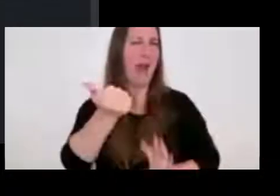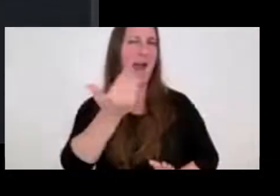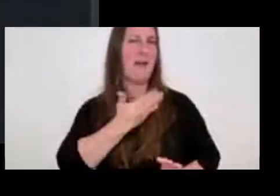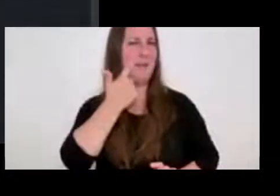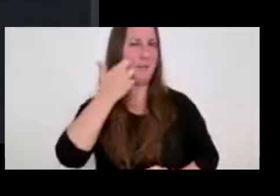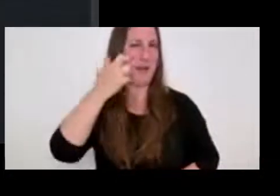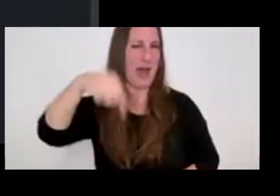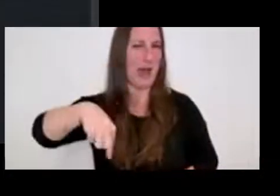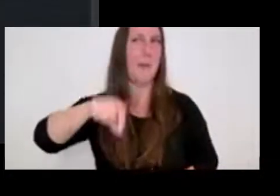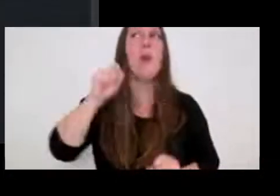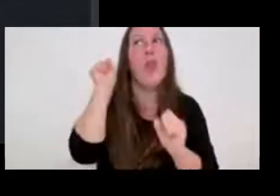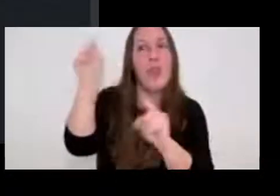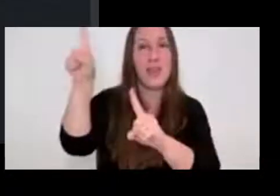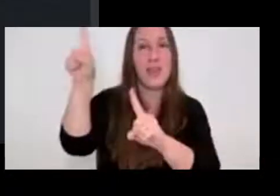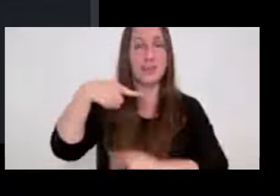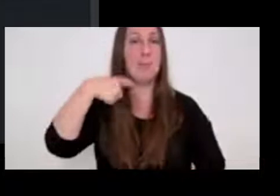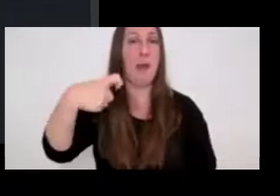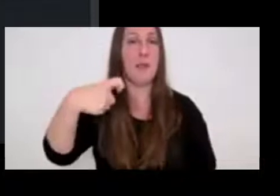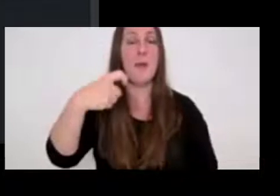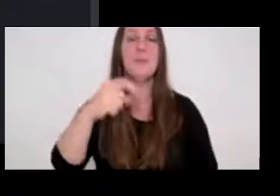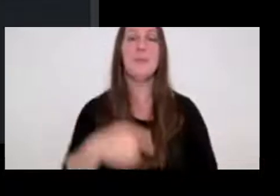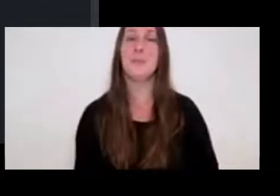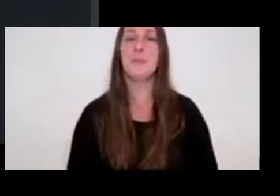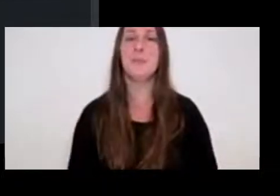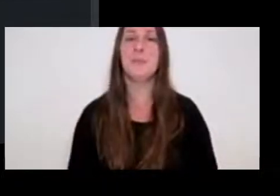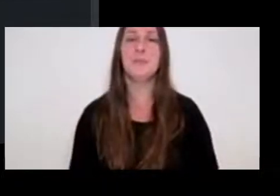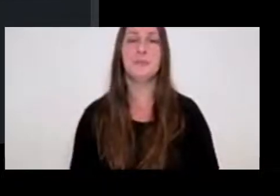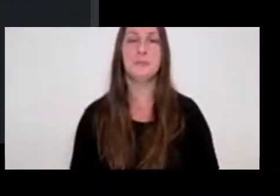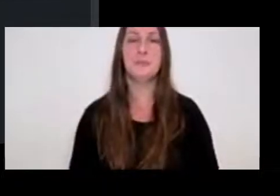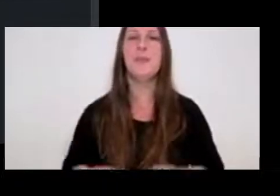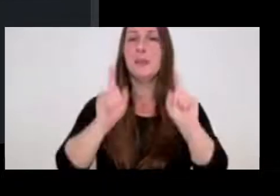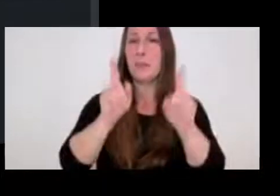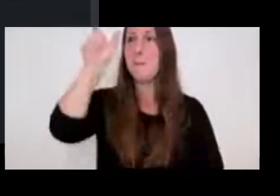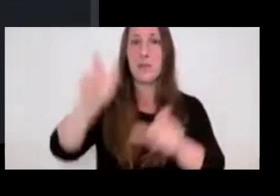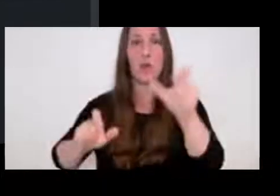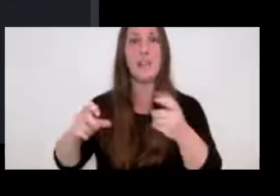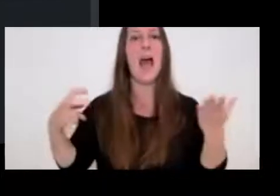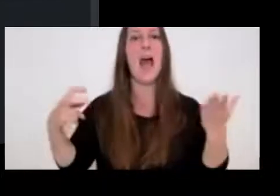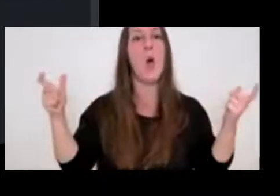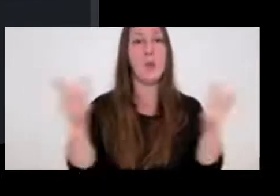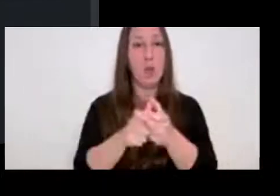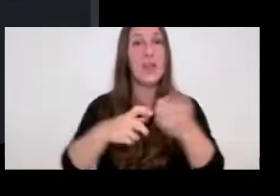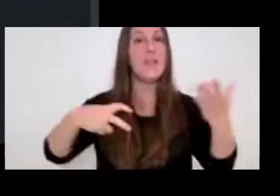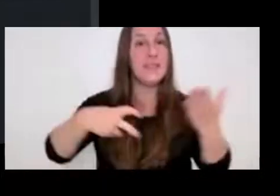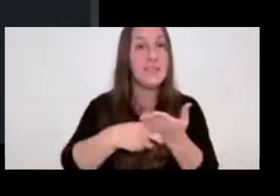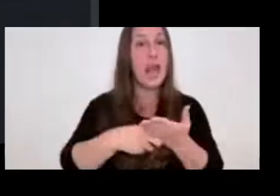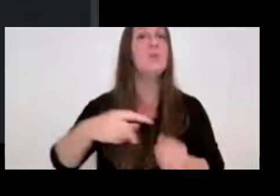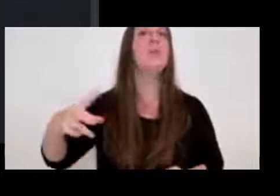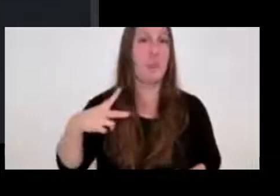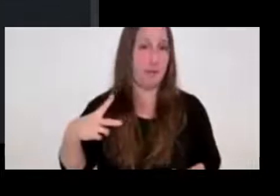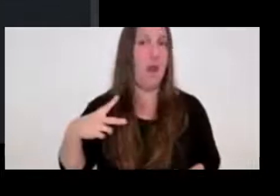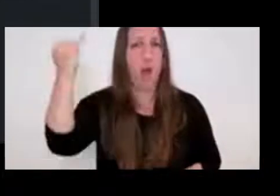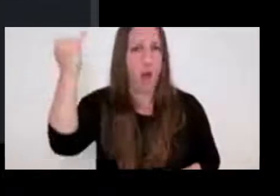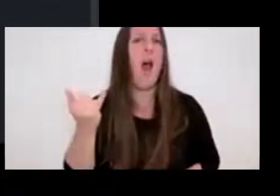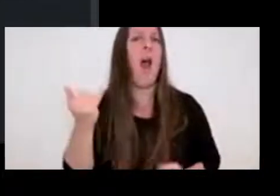de España. Y por otro lado, también auditores fiscales privados, porque hay auditores fiscales